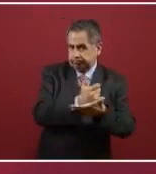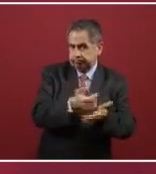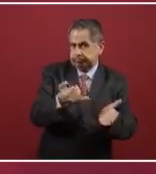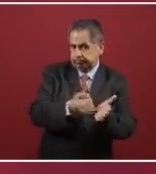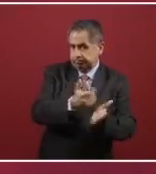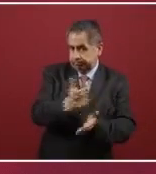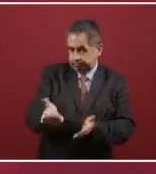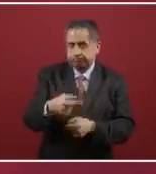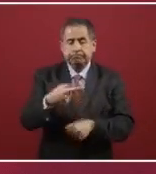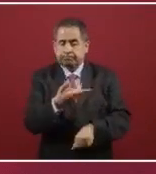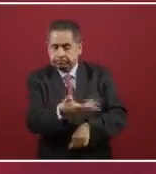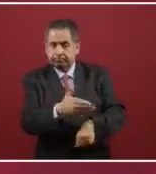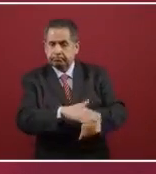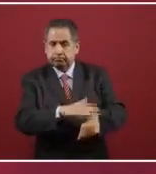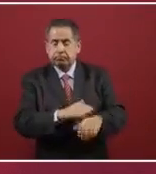que